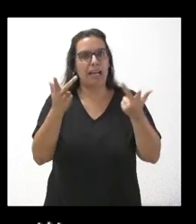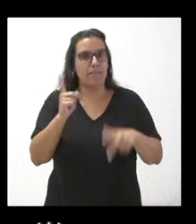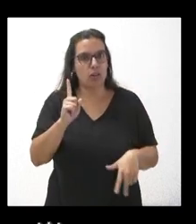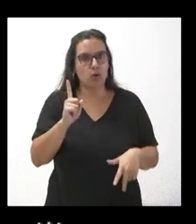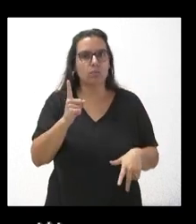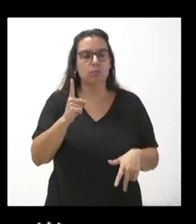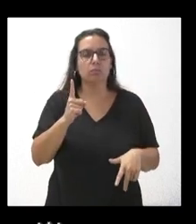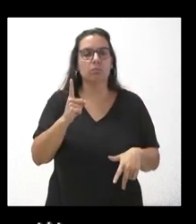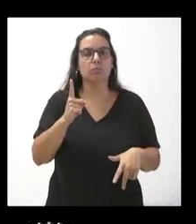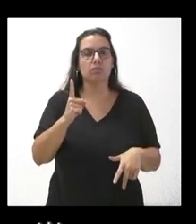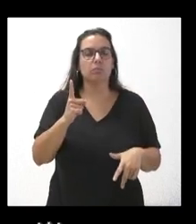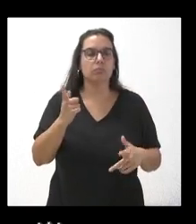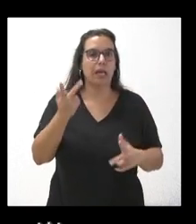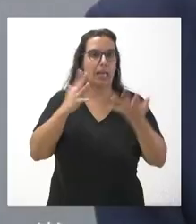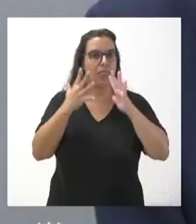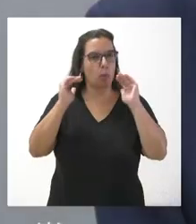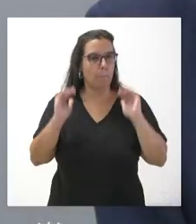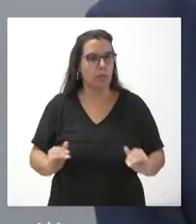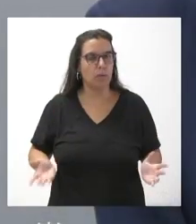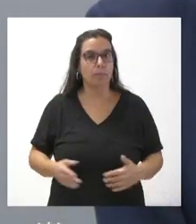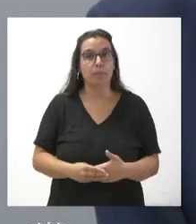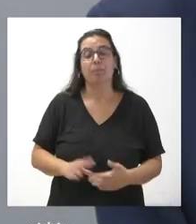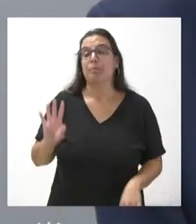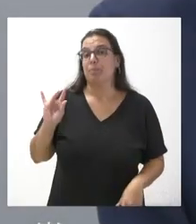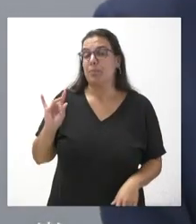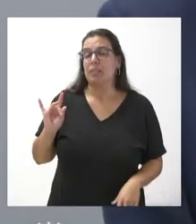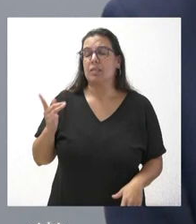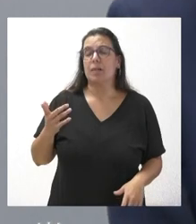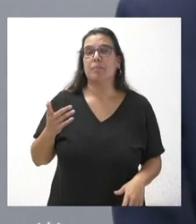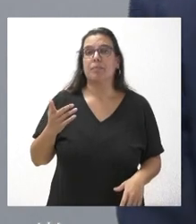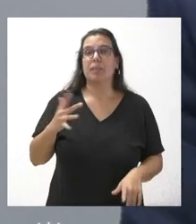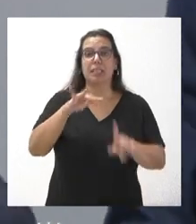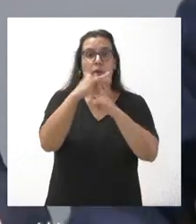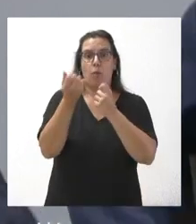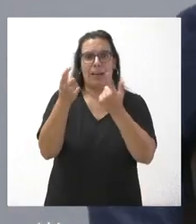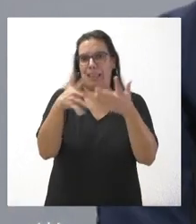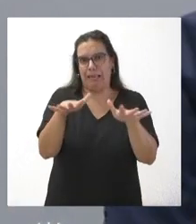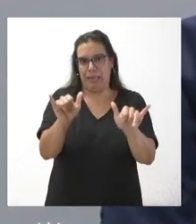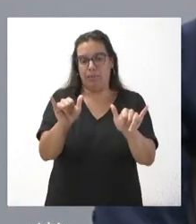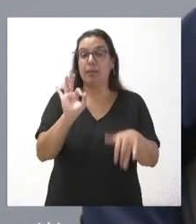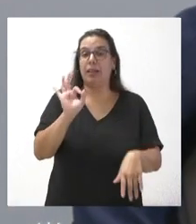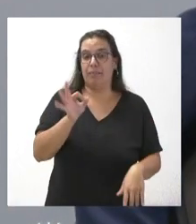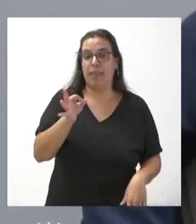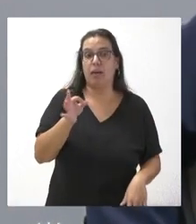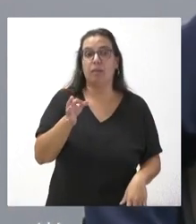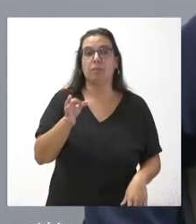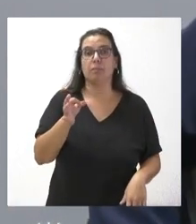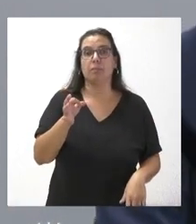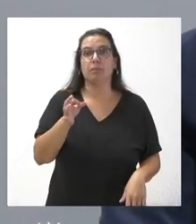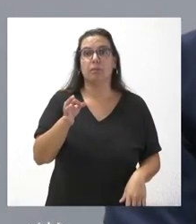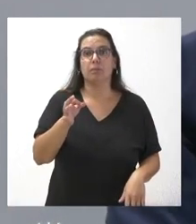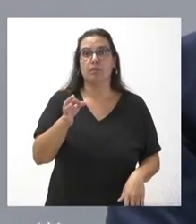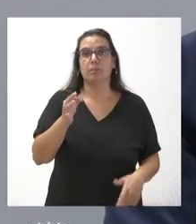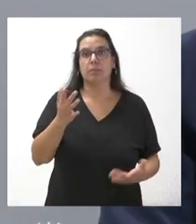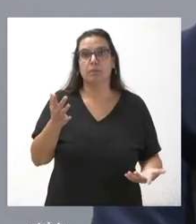año pasado en lo que se refiere a incendios. Sí, la situación no es similar, ni mucho menos. Es cierto que hemos tenido olas de calor,